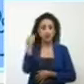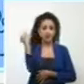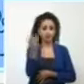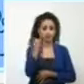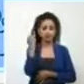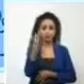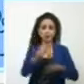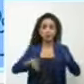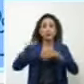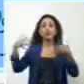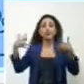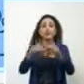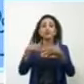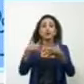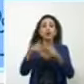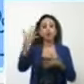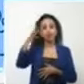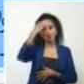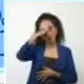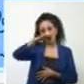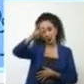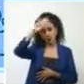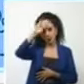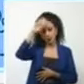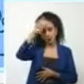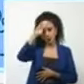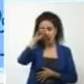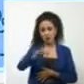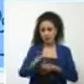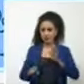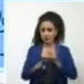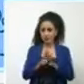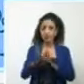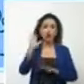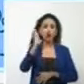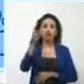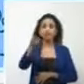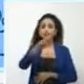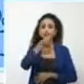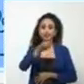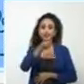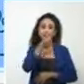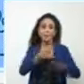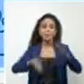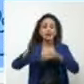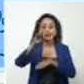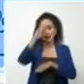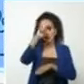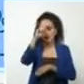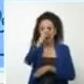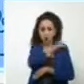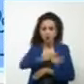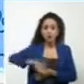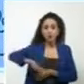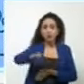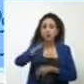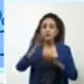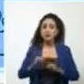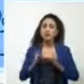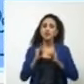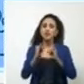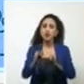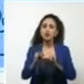Exteriores de la República de Cuba. De inmediato iniciamos la conferencia de prensa del Ministerio de Salud Pública sobre la actualización de la